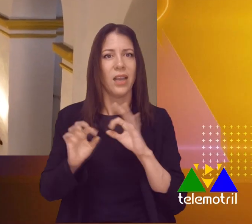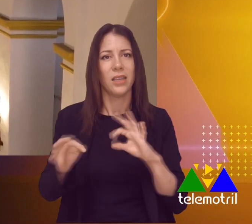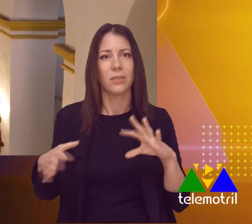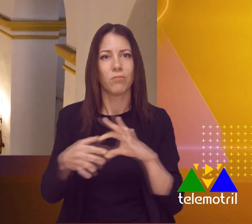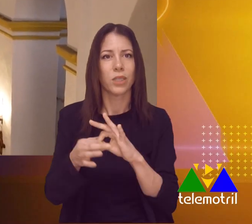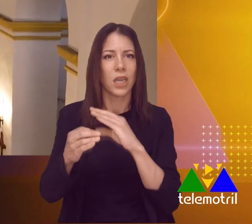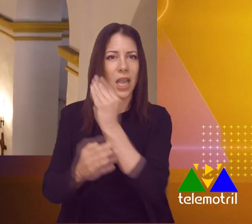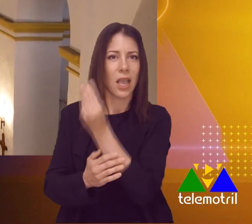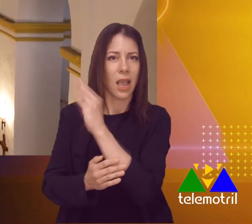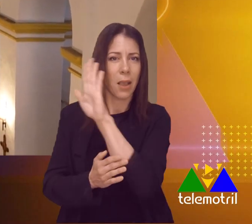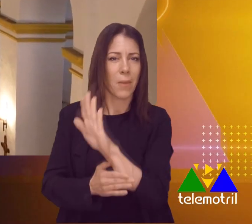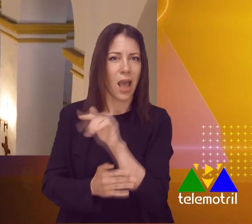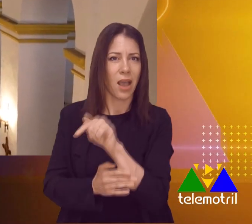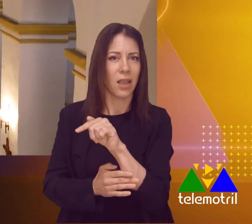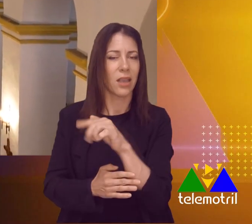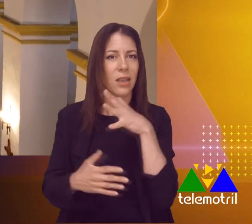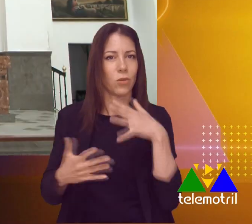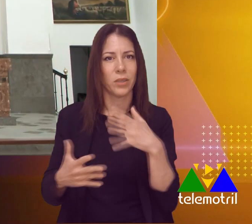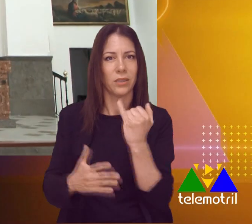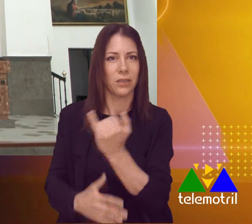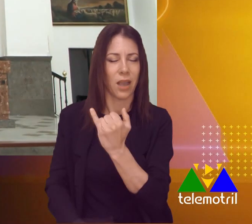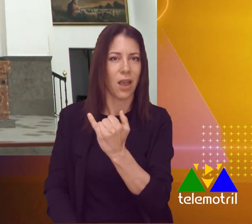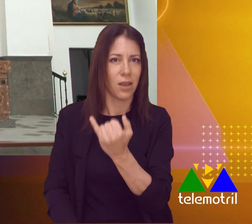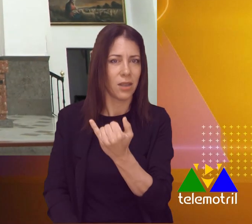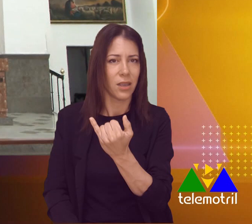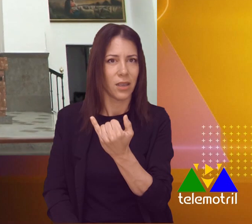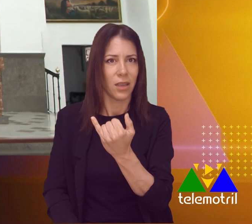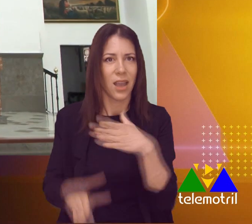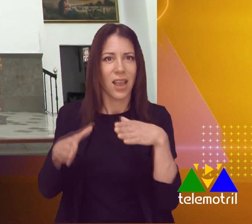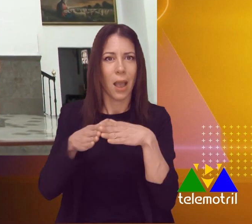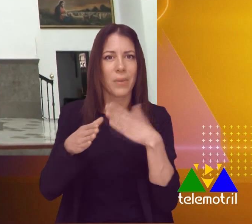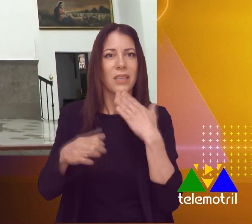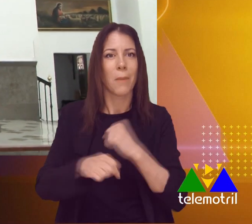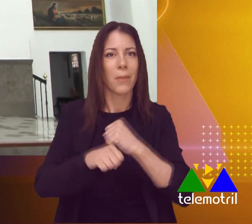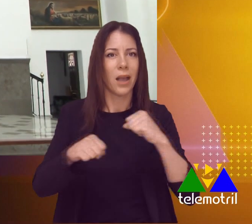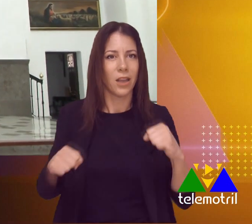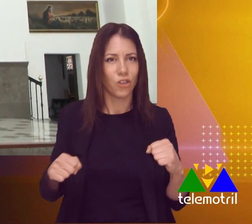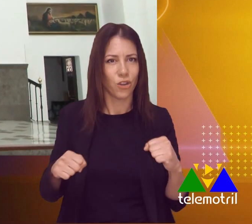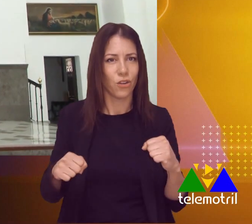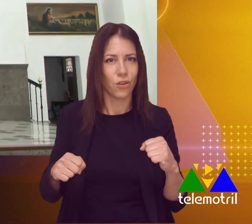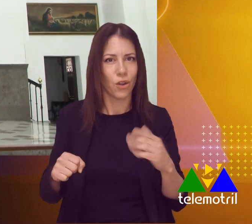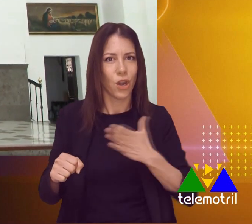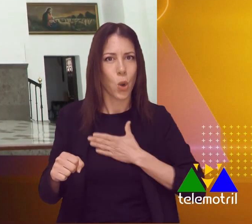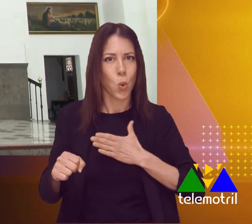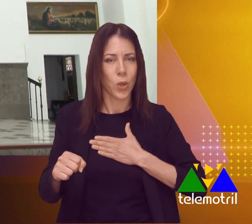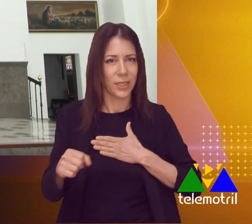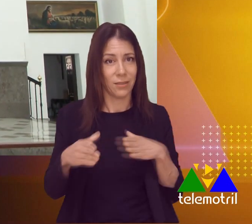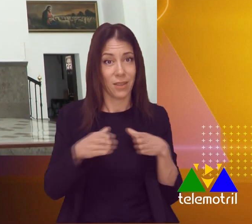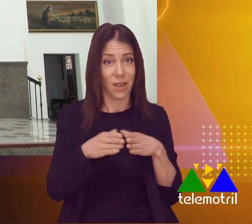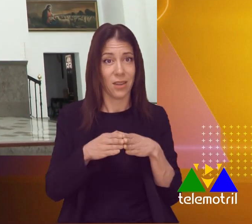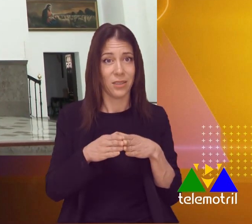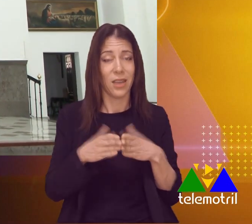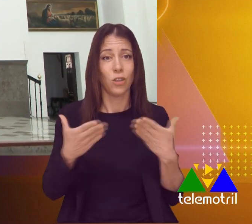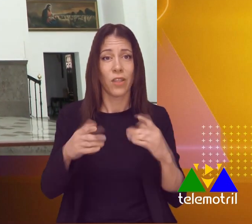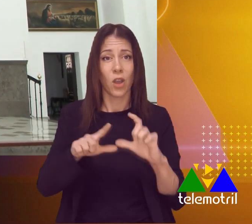la imagen que tenemos de la capilla mayor de nuestra iglesia.